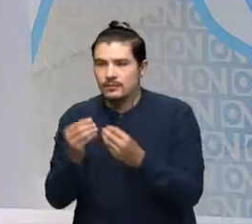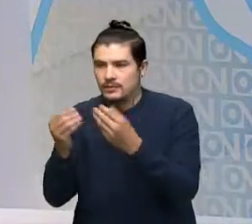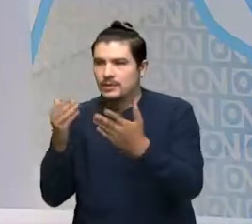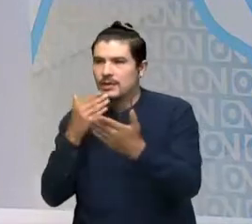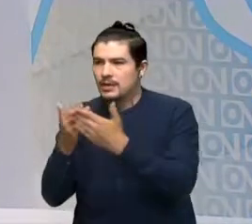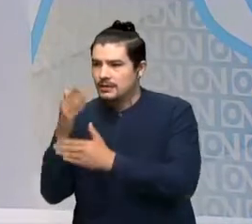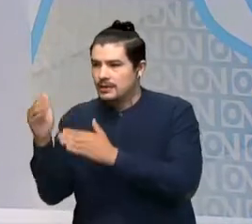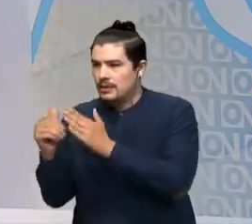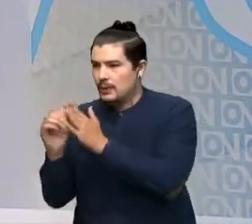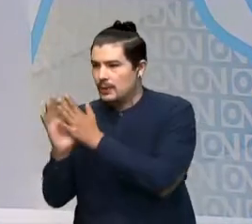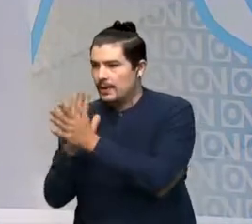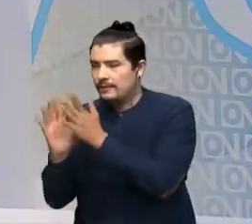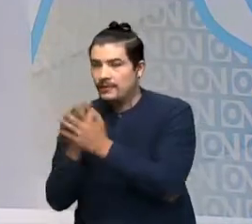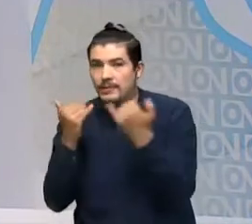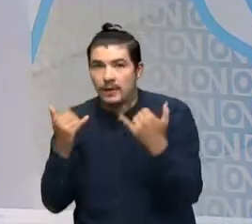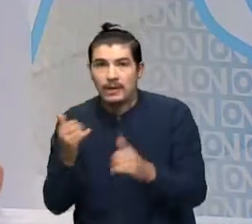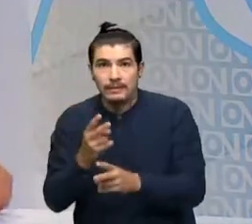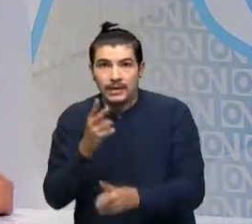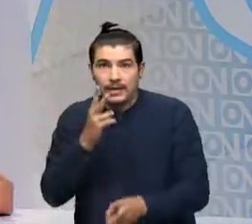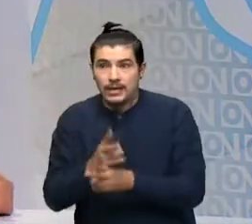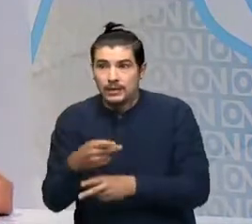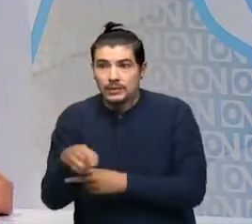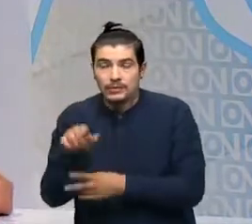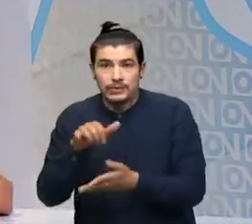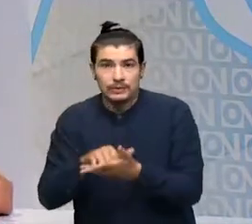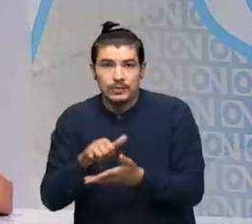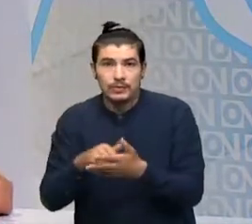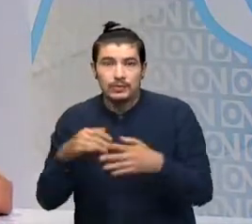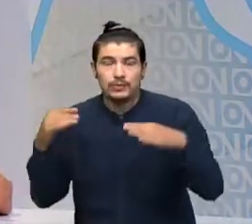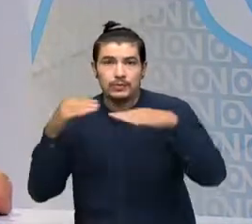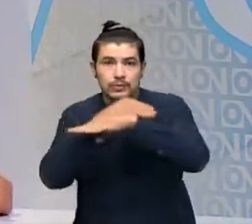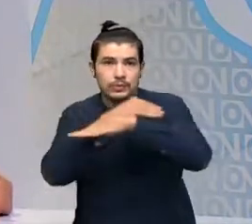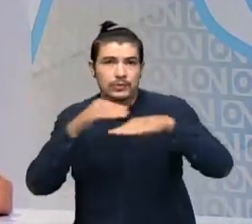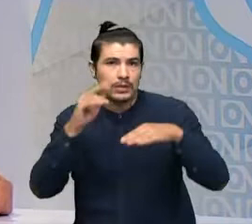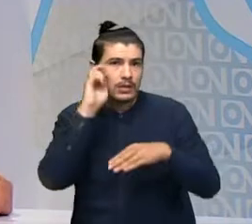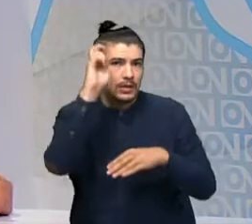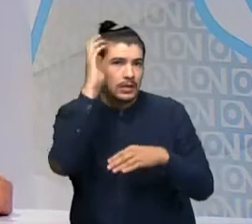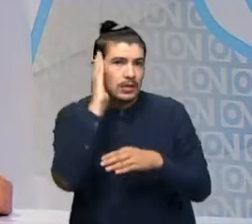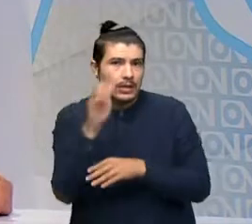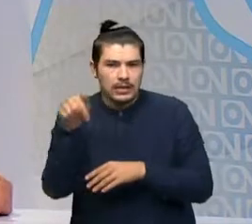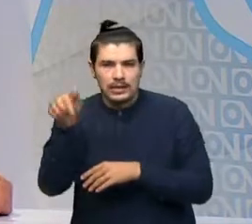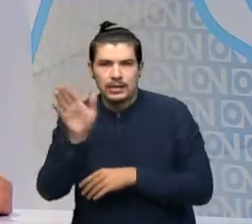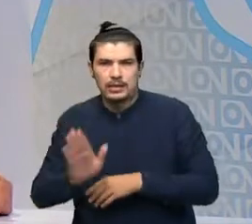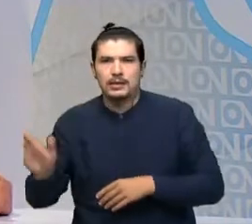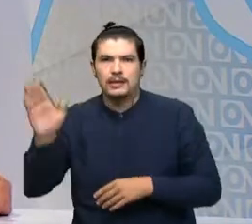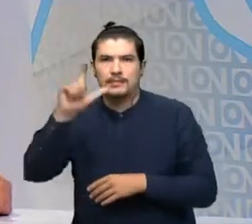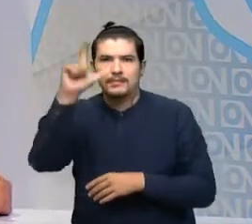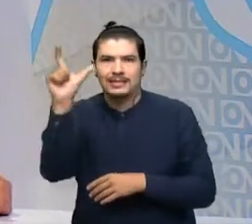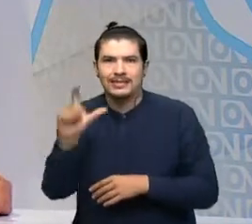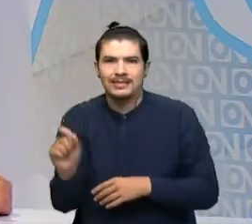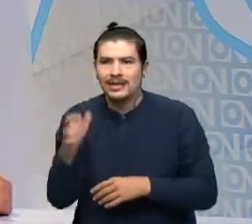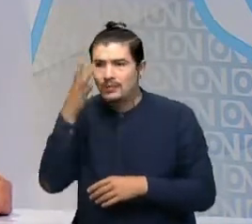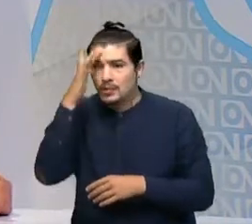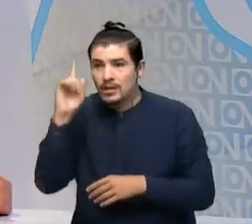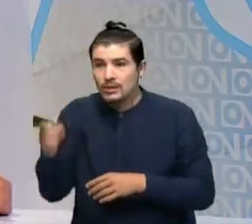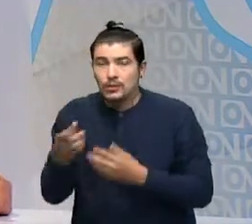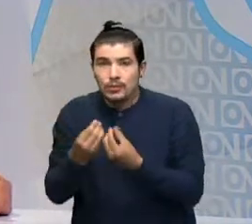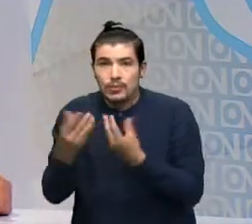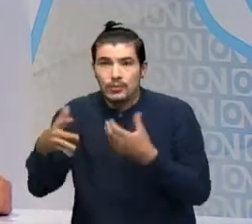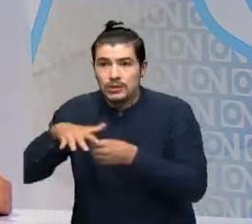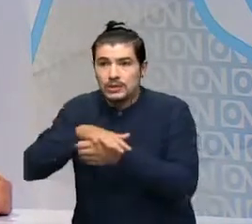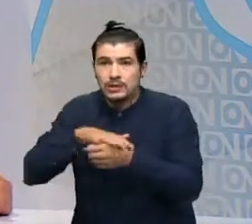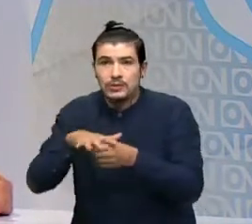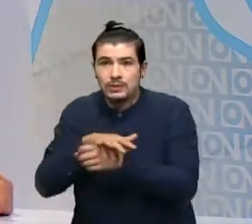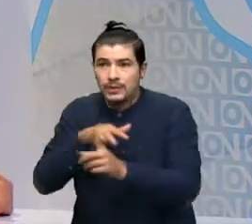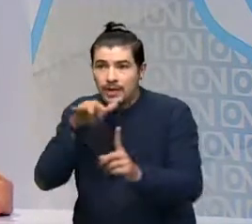Inseguros se sienten los conductores que a diario utilizan los corredores viales entre Norte de Santander y el departamento del Cesar ante la ola de hechos delictivos